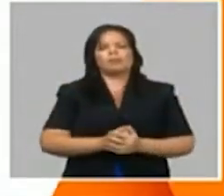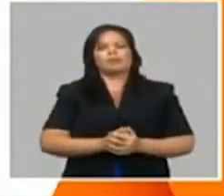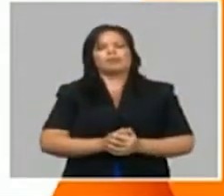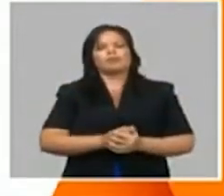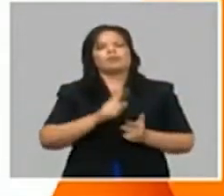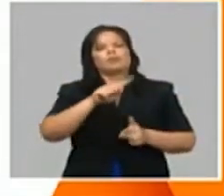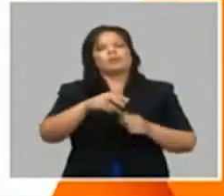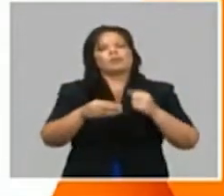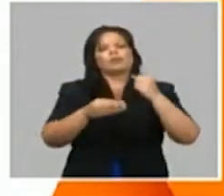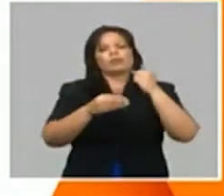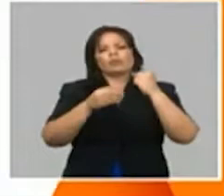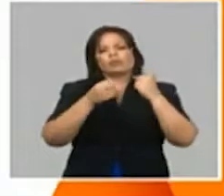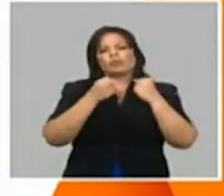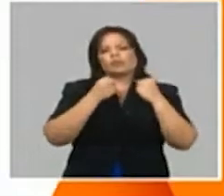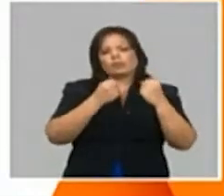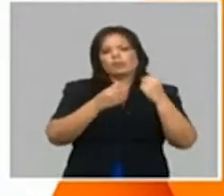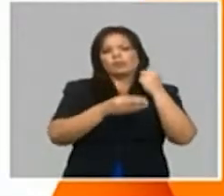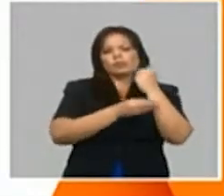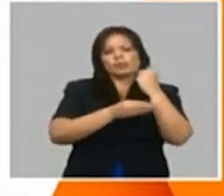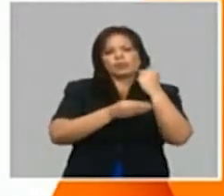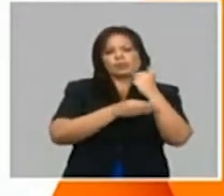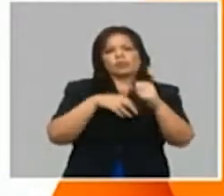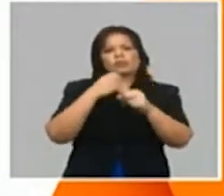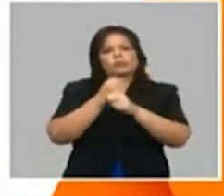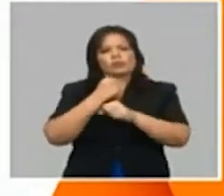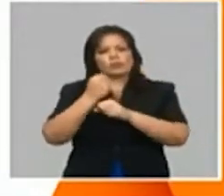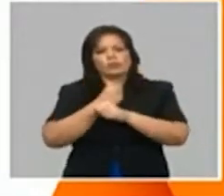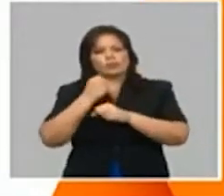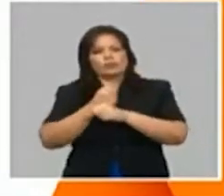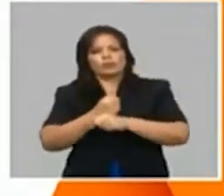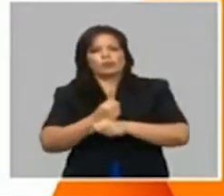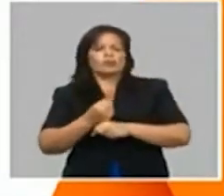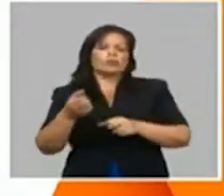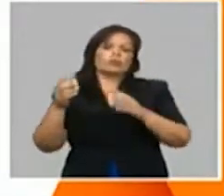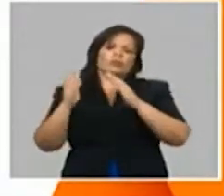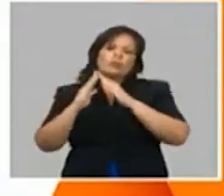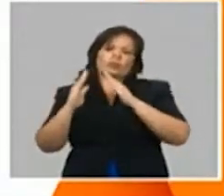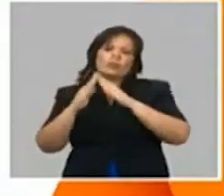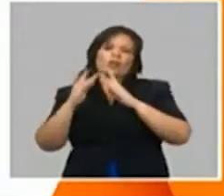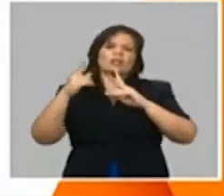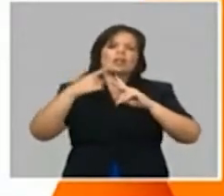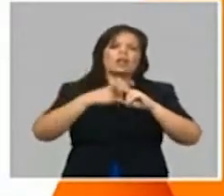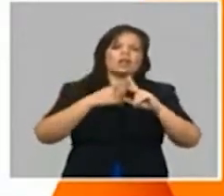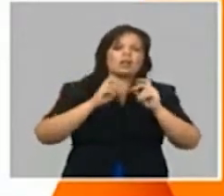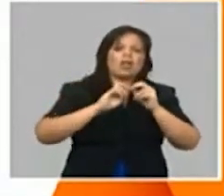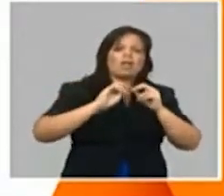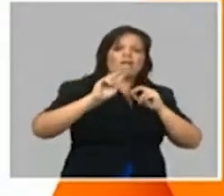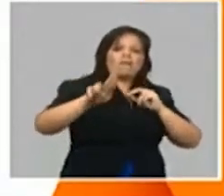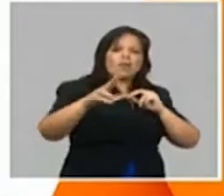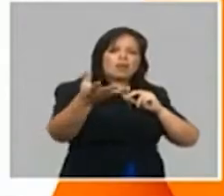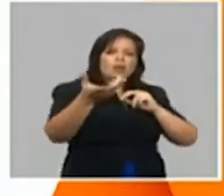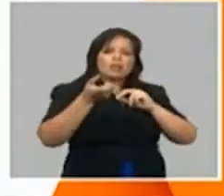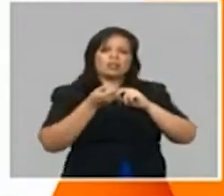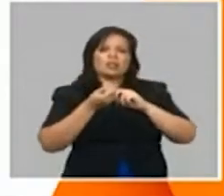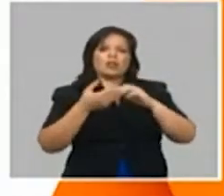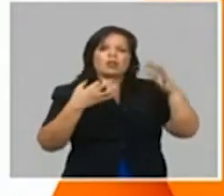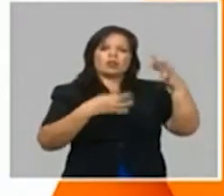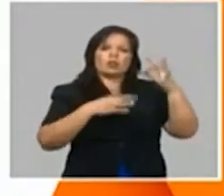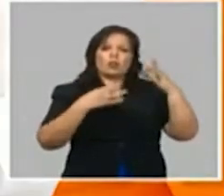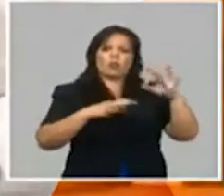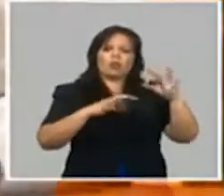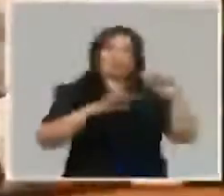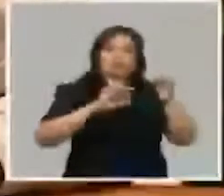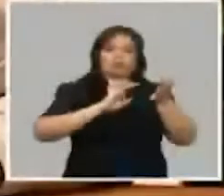el empleo de la vía no presencial y a la transmisión digital de documentos. Esto ha sido un trabajo que se ha ido haciendo con